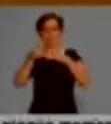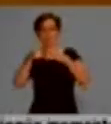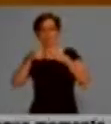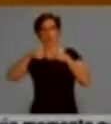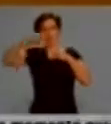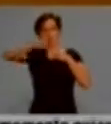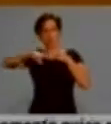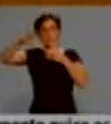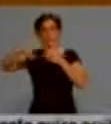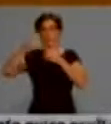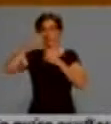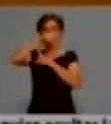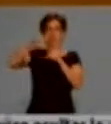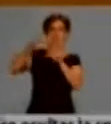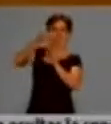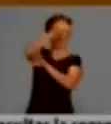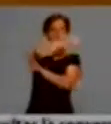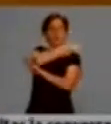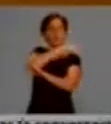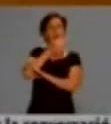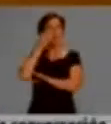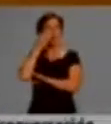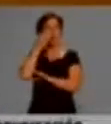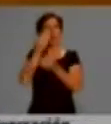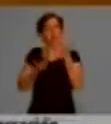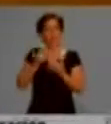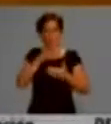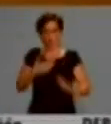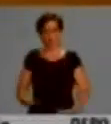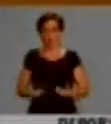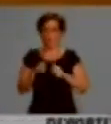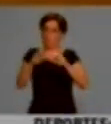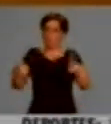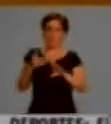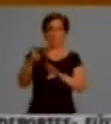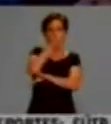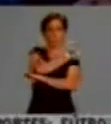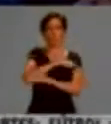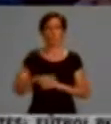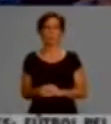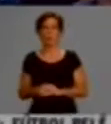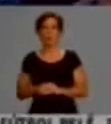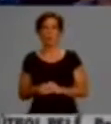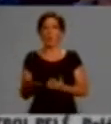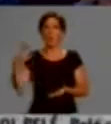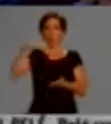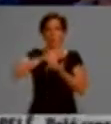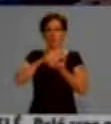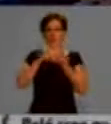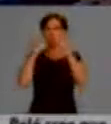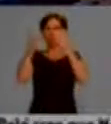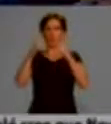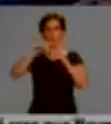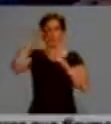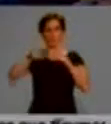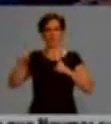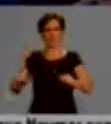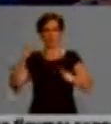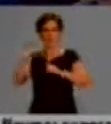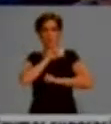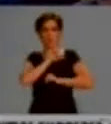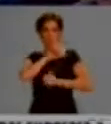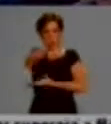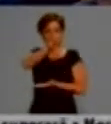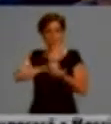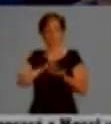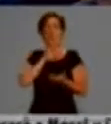años anteriores, que han sido sensiblemente peores que este. A su vez, la estadística de paro registrado de los servicios públicos